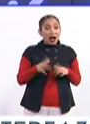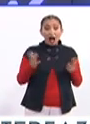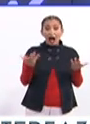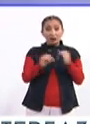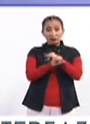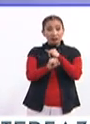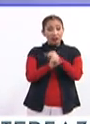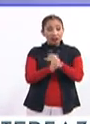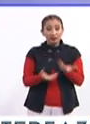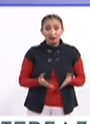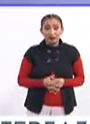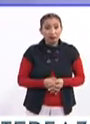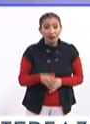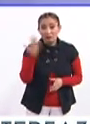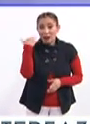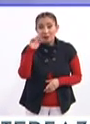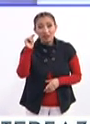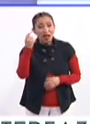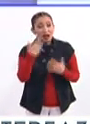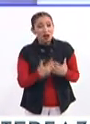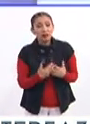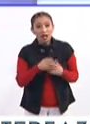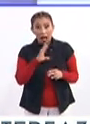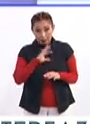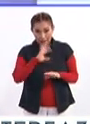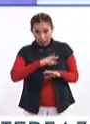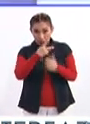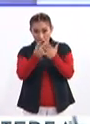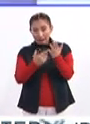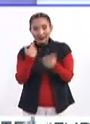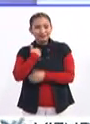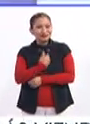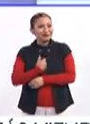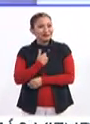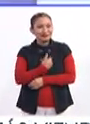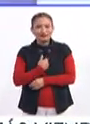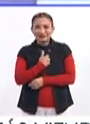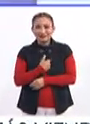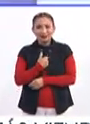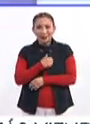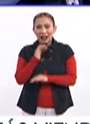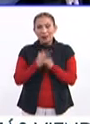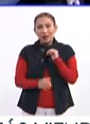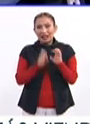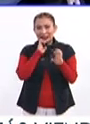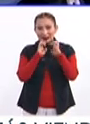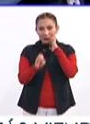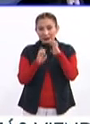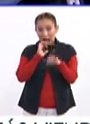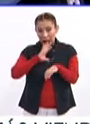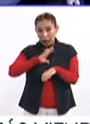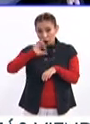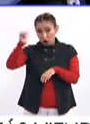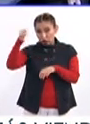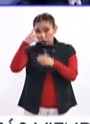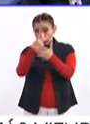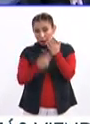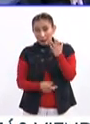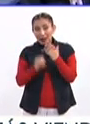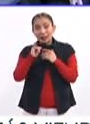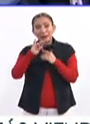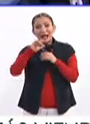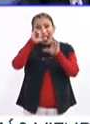vía internet. Ahí se ve todo el uso de las tecnologías. Hay más programas, lamentablemente tenemos que concluir esta entrevista, hay más programas